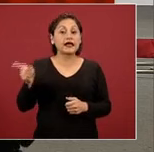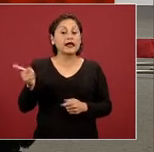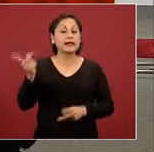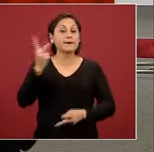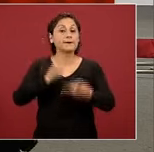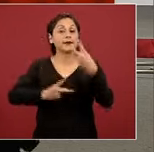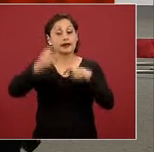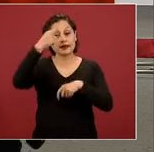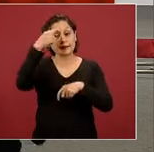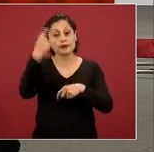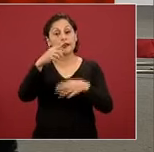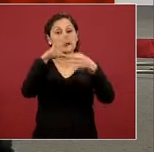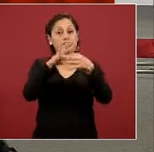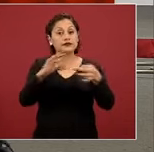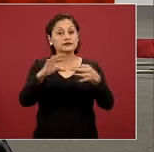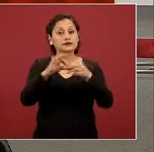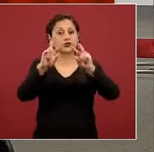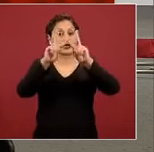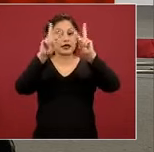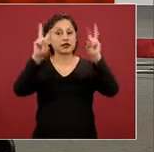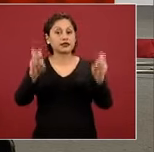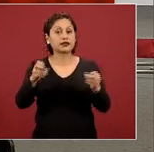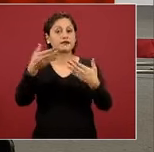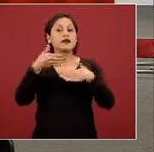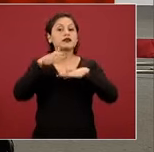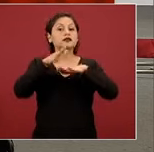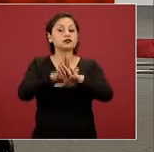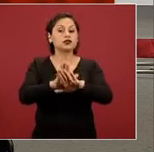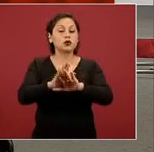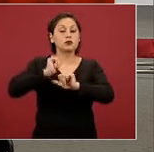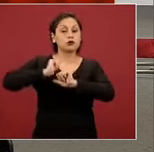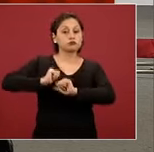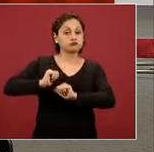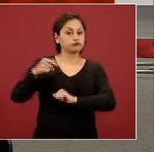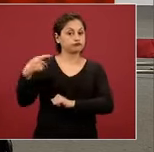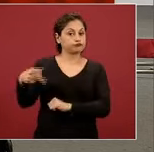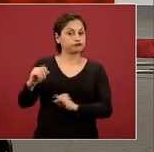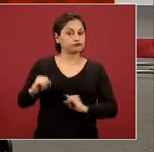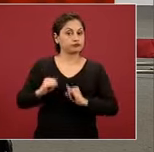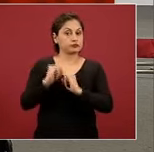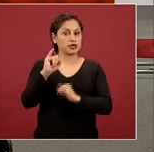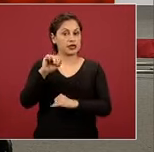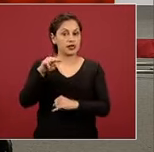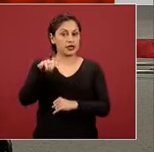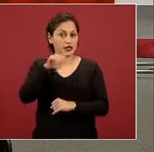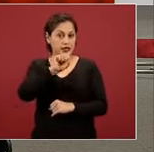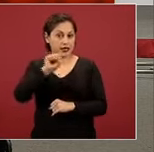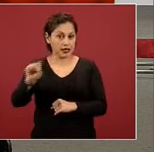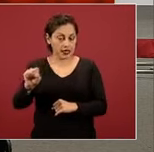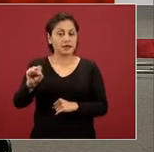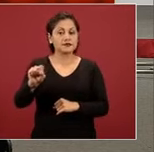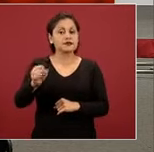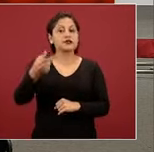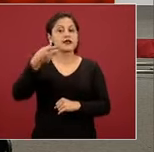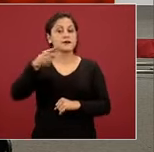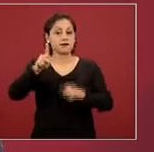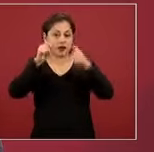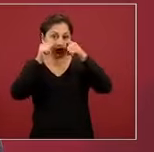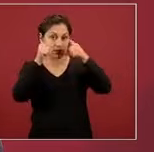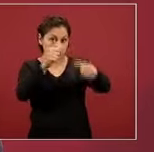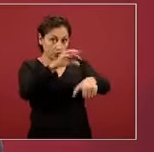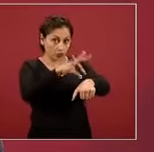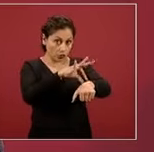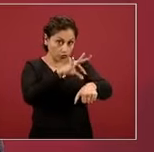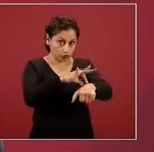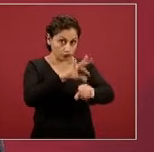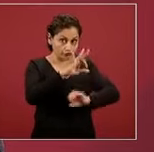sobre algunos temas que tienen que ver con las atribuciones del Instituto Mexicano del Seguro Social, que no son específicas de atención médica, sino